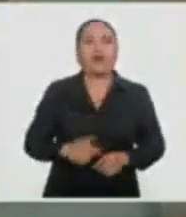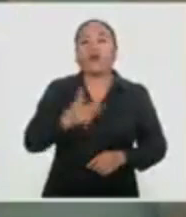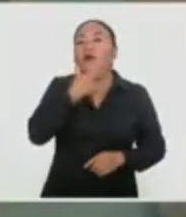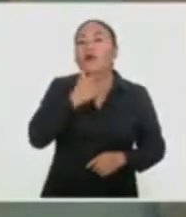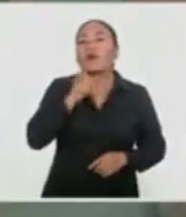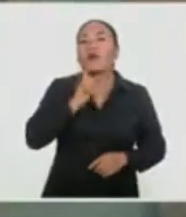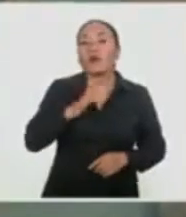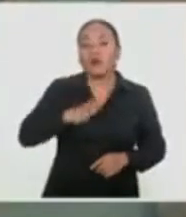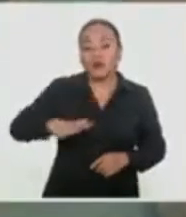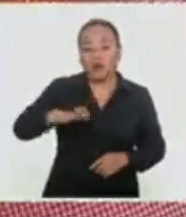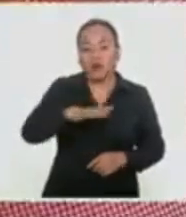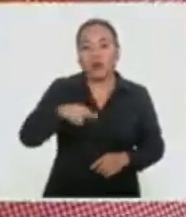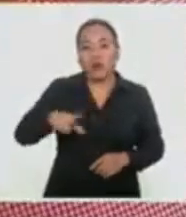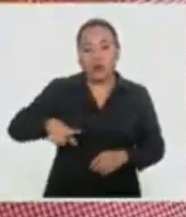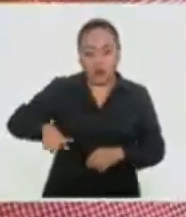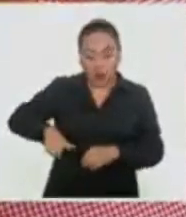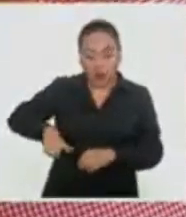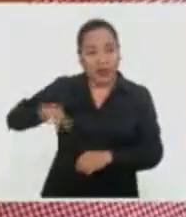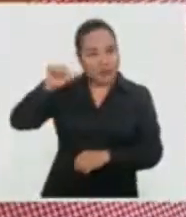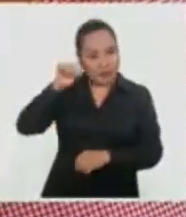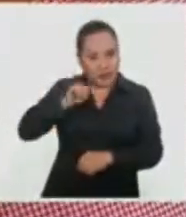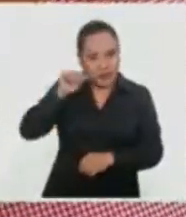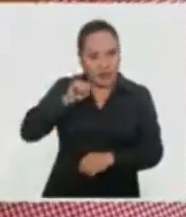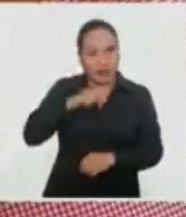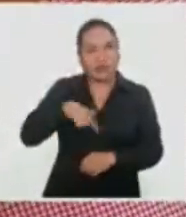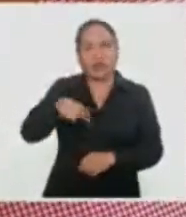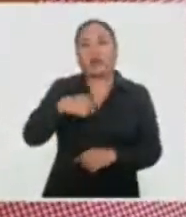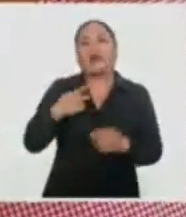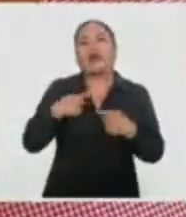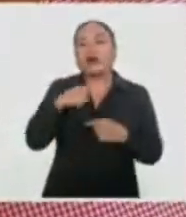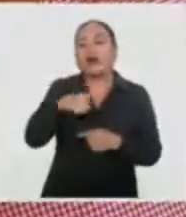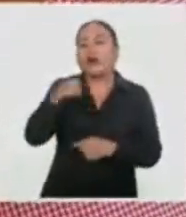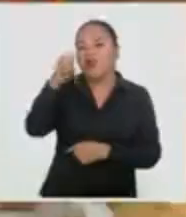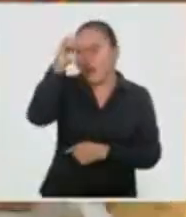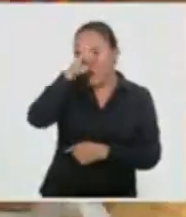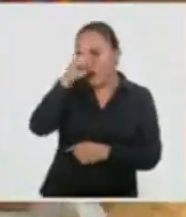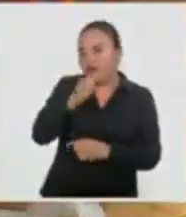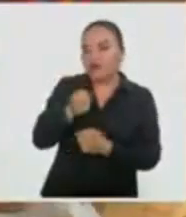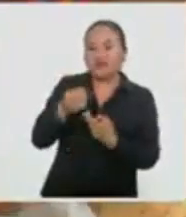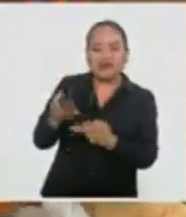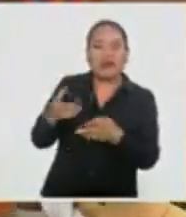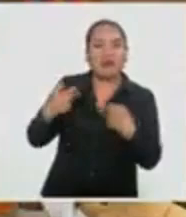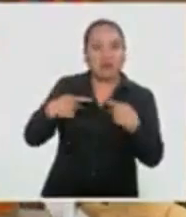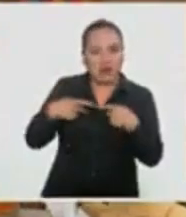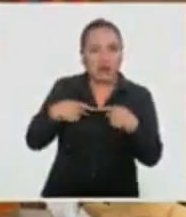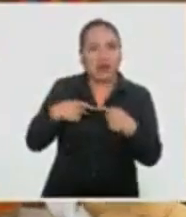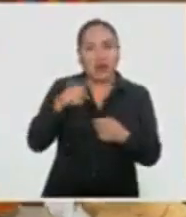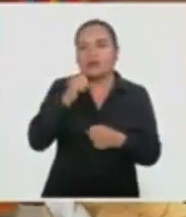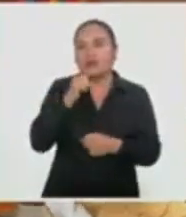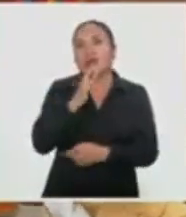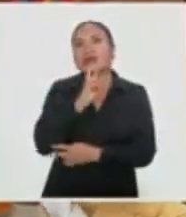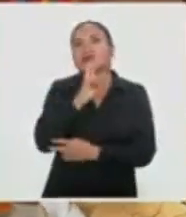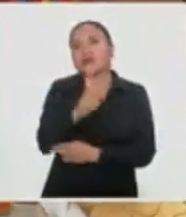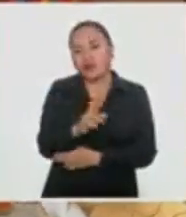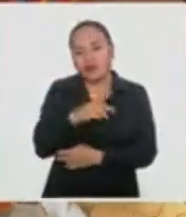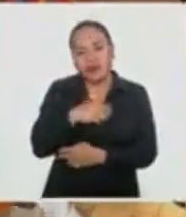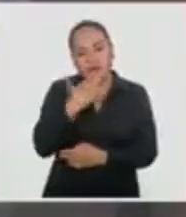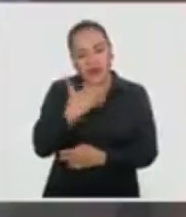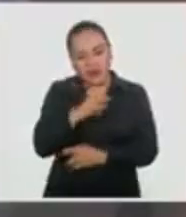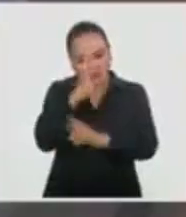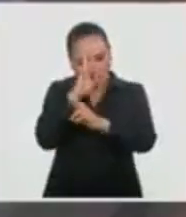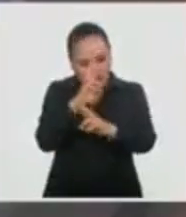los funcionarios del gobierno estarán siempre abiertos a la crítica y al diálogo y preparados para brindar una respuesta respetuosa y